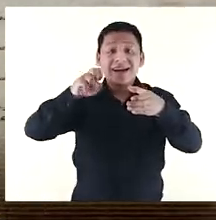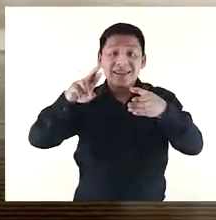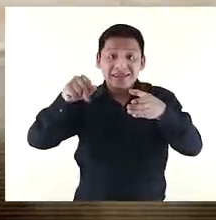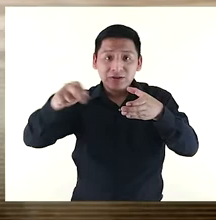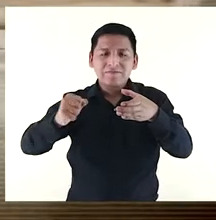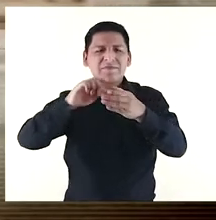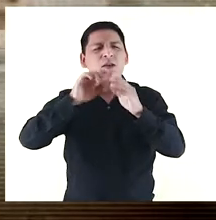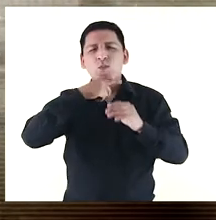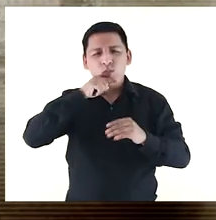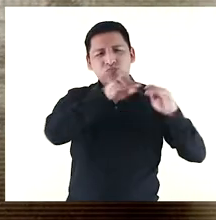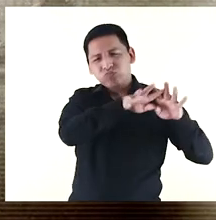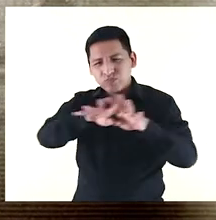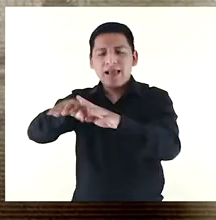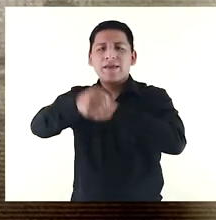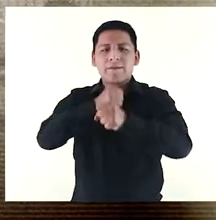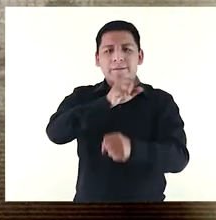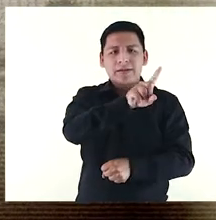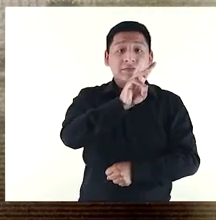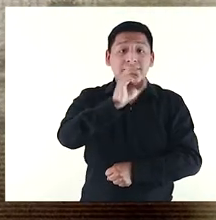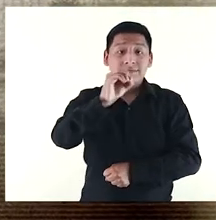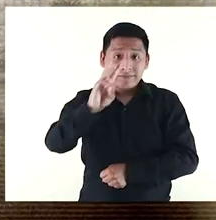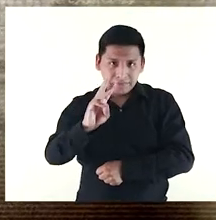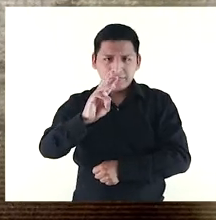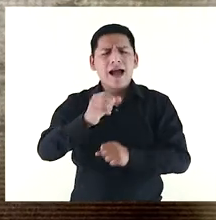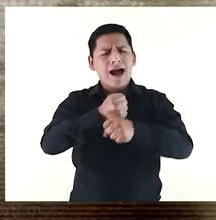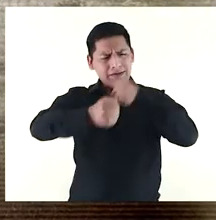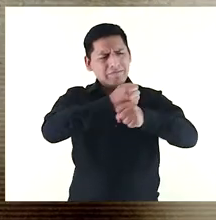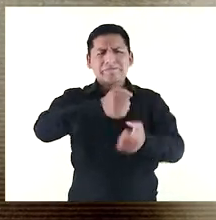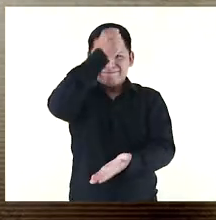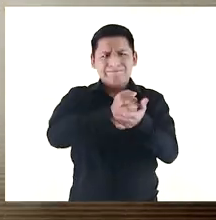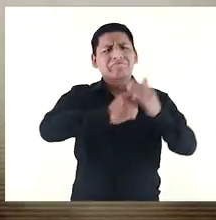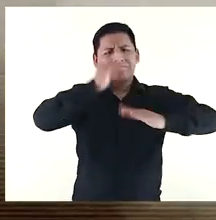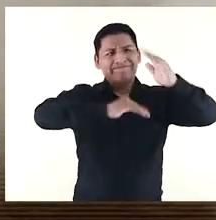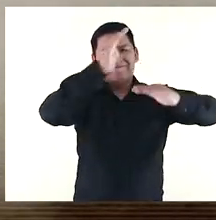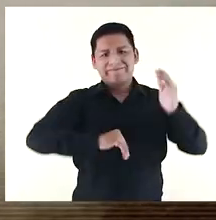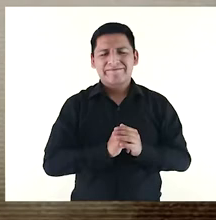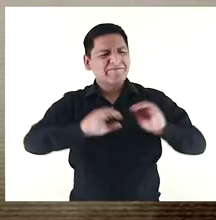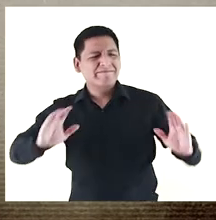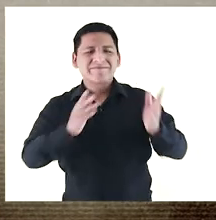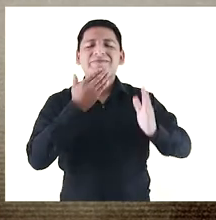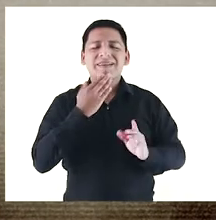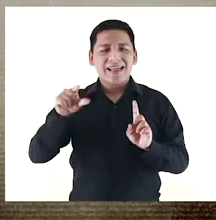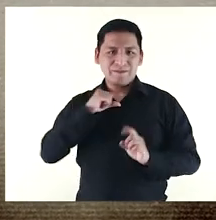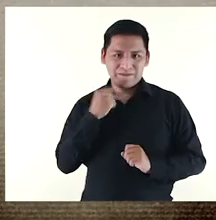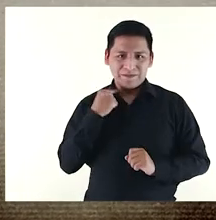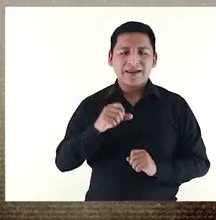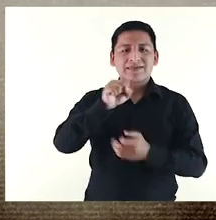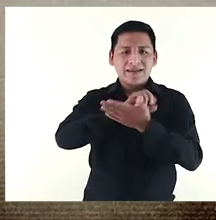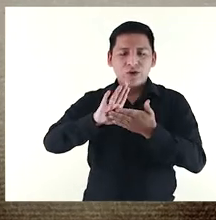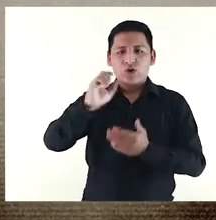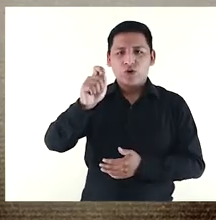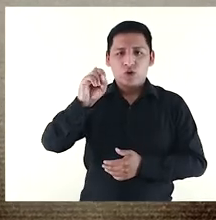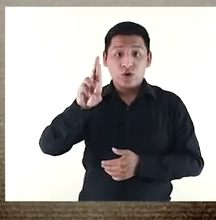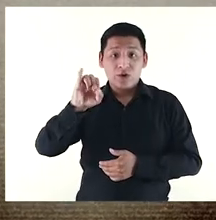en 1606, habiéndose aprobado años antes su establecimiento. El propulsor fue el arzobispo de Lima, Santo Toribio